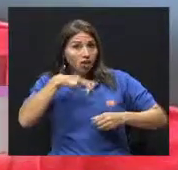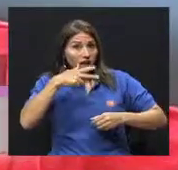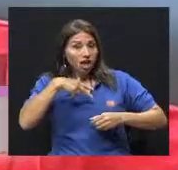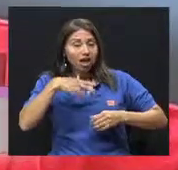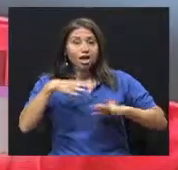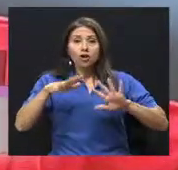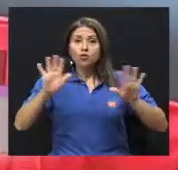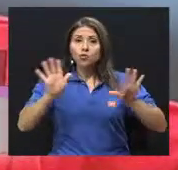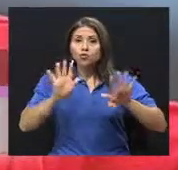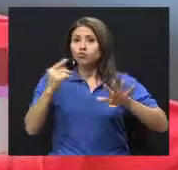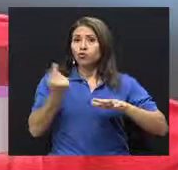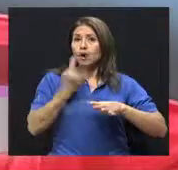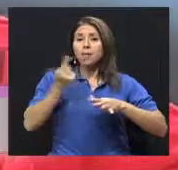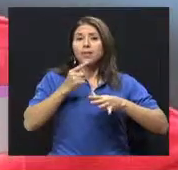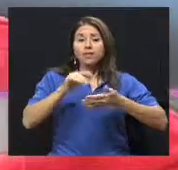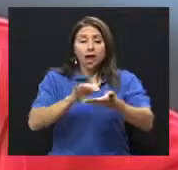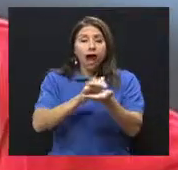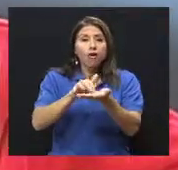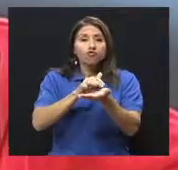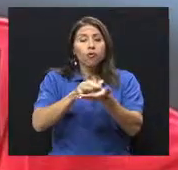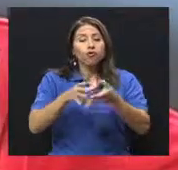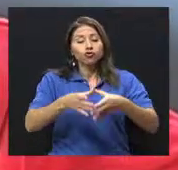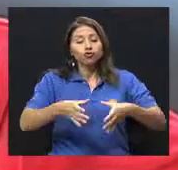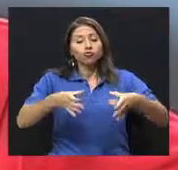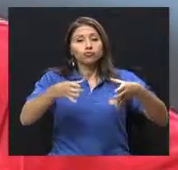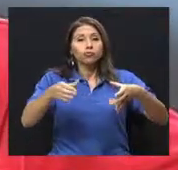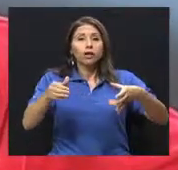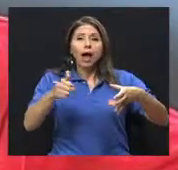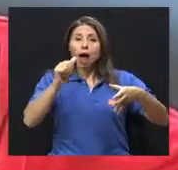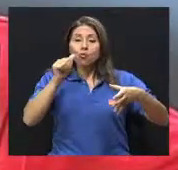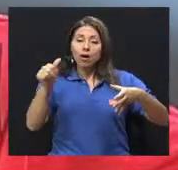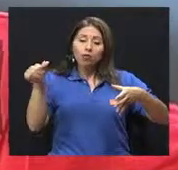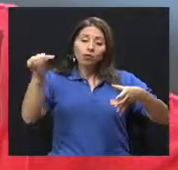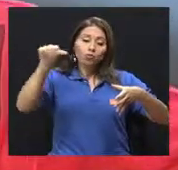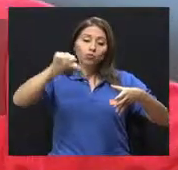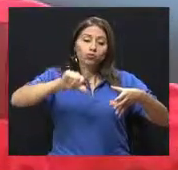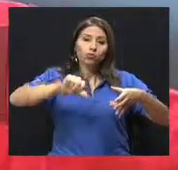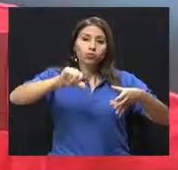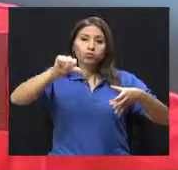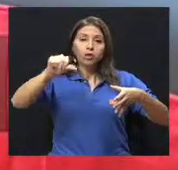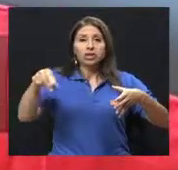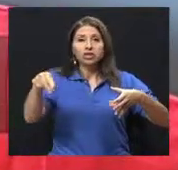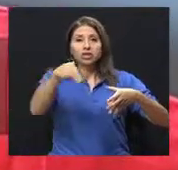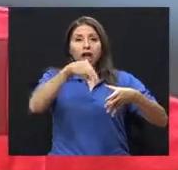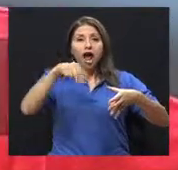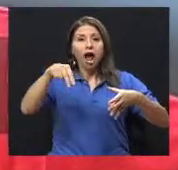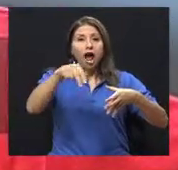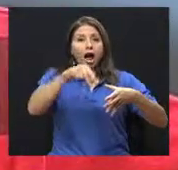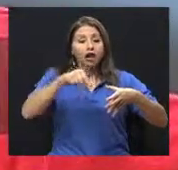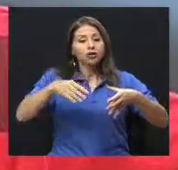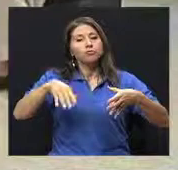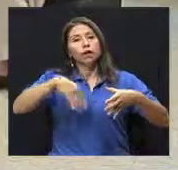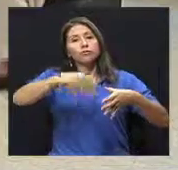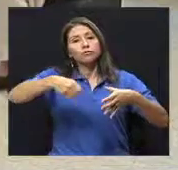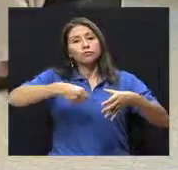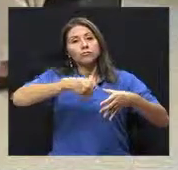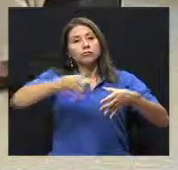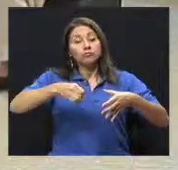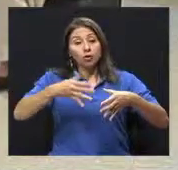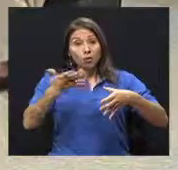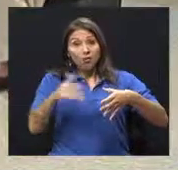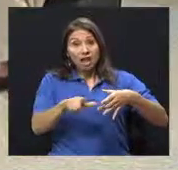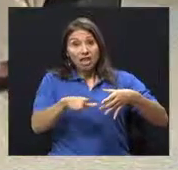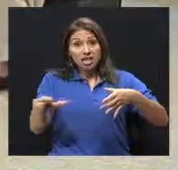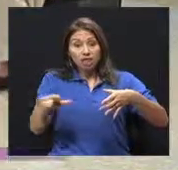todo. No, solo pone el arroz, le echa agua, la sal y ahí lo va cocinando. Y cuando ya